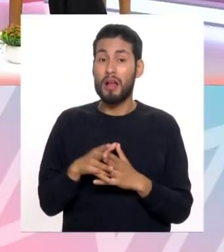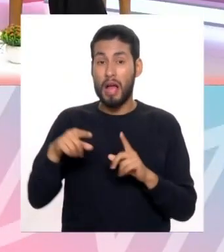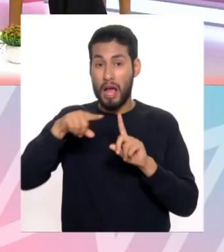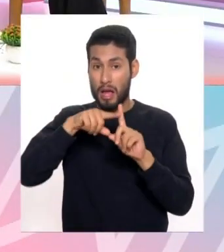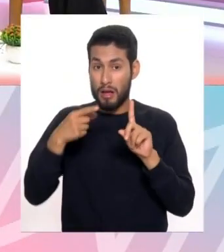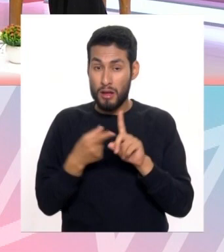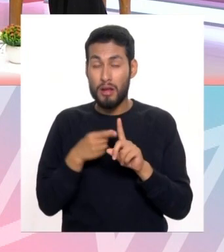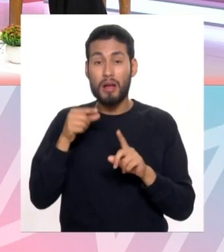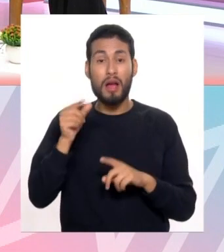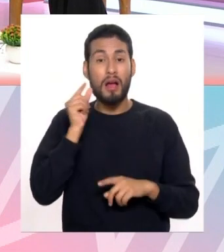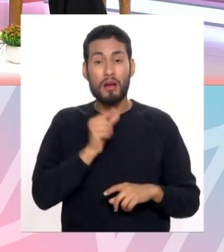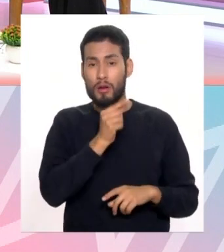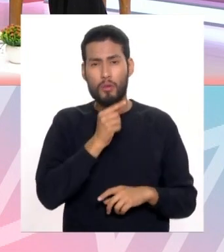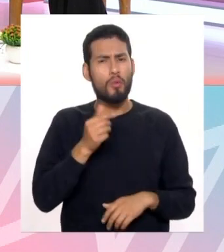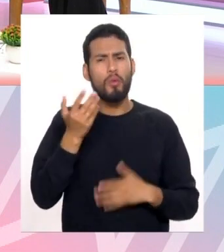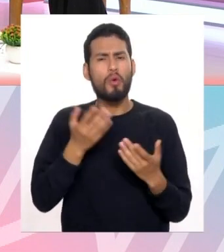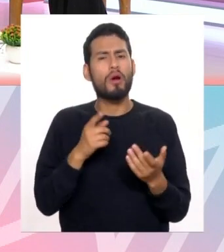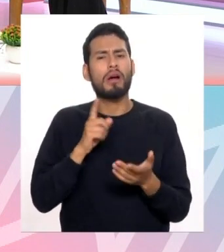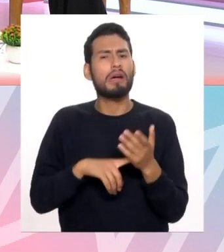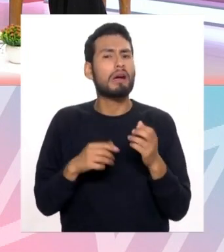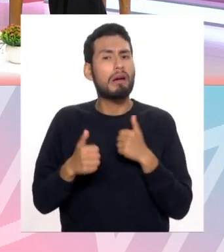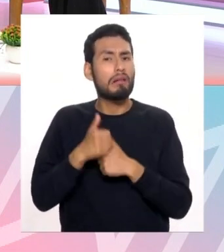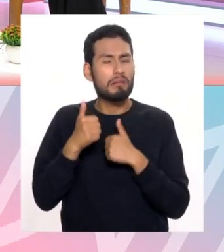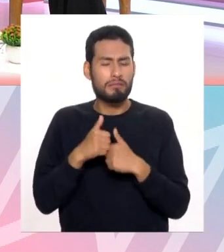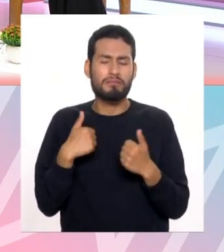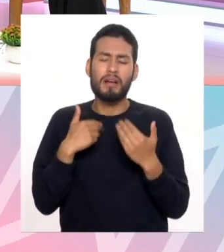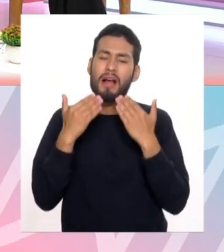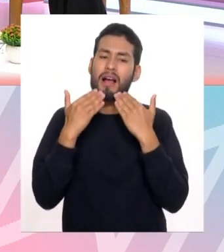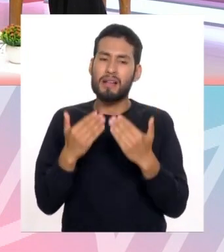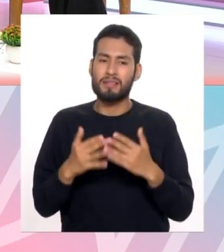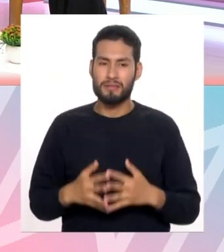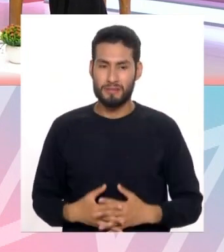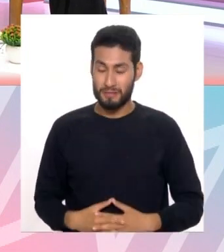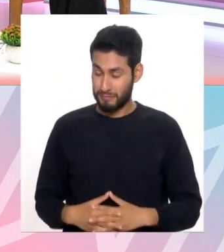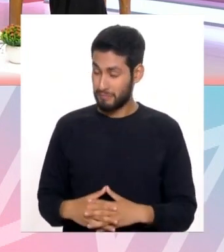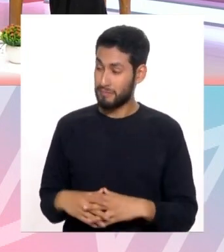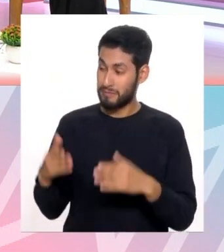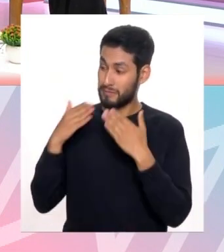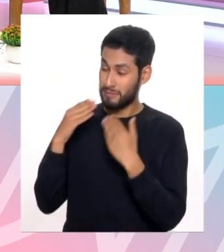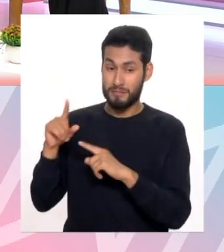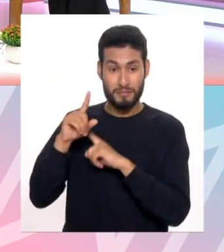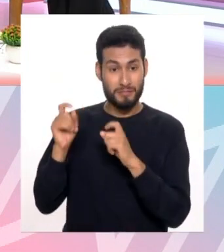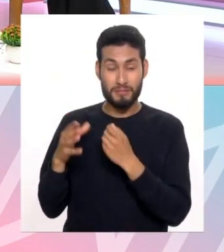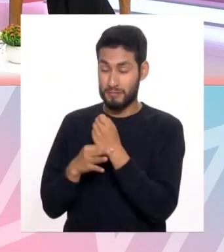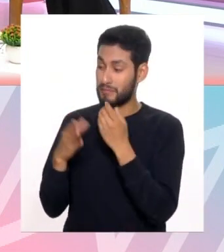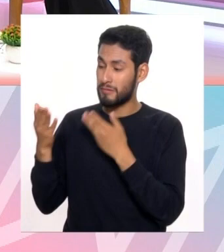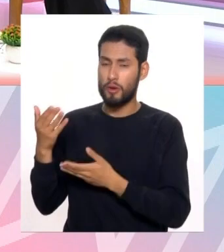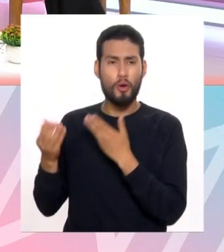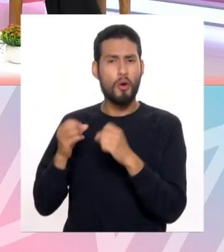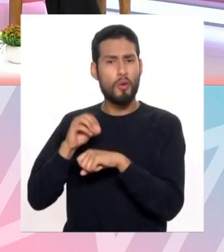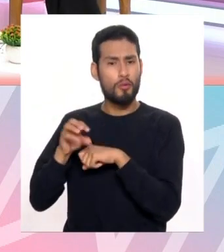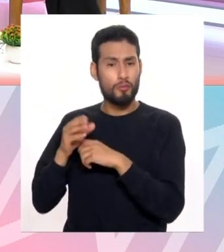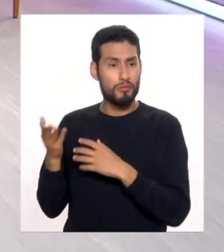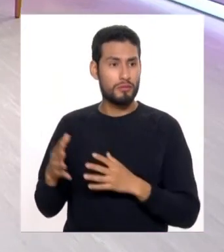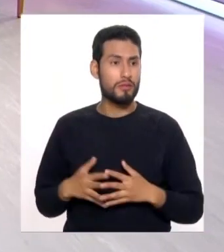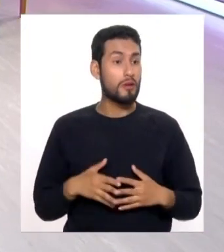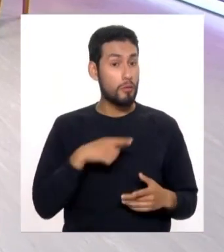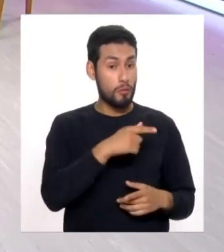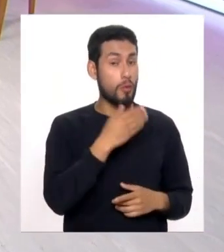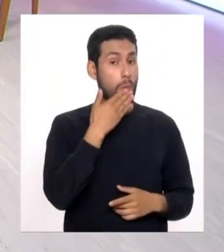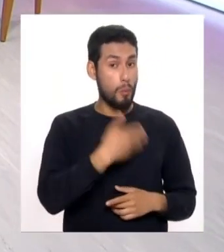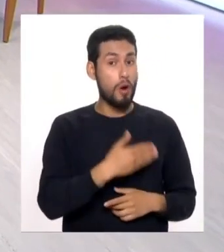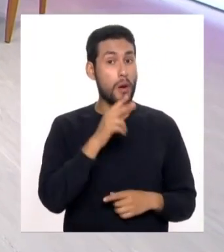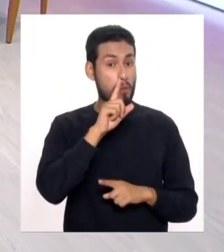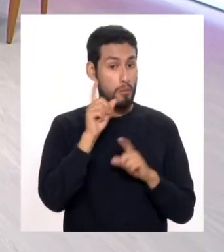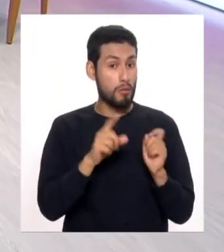embarazo gemelar y cuáles serían los riesgos. Muchas gracias. Gracias a ti por tu consulta, doctor. ¿Cómo la podemos orientar? Es una muy buena